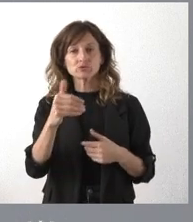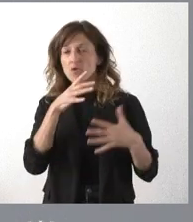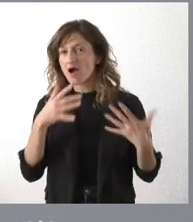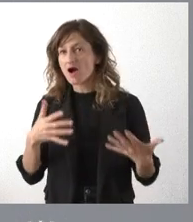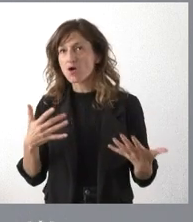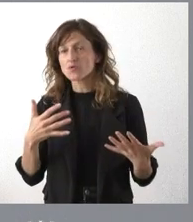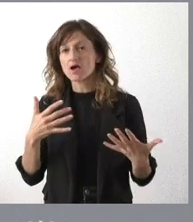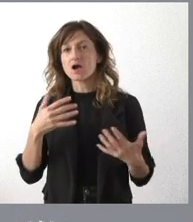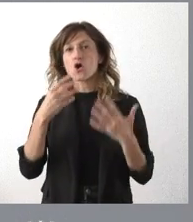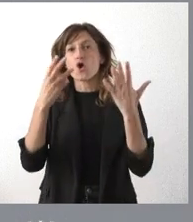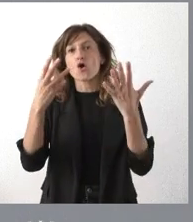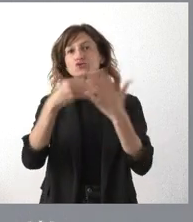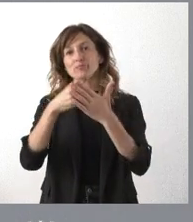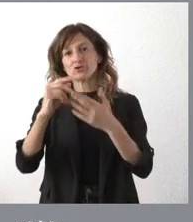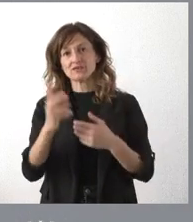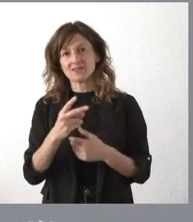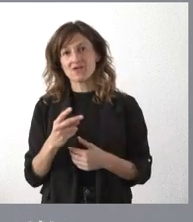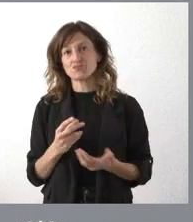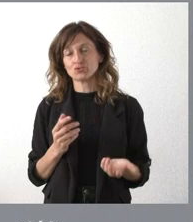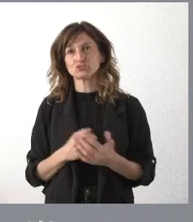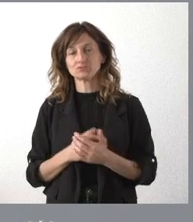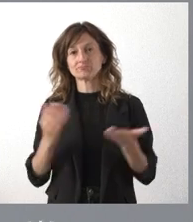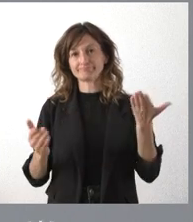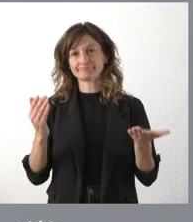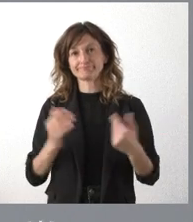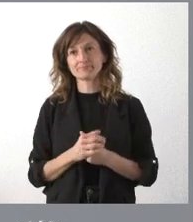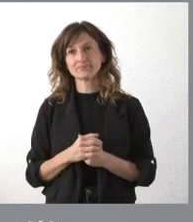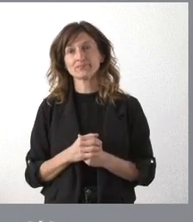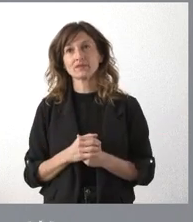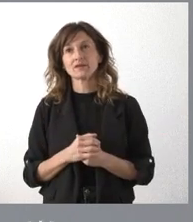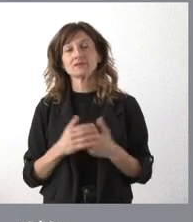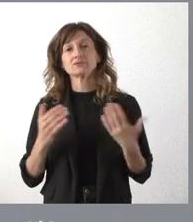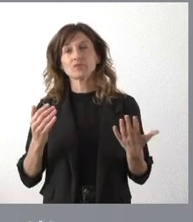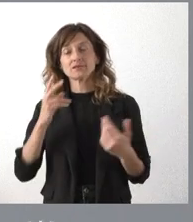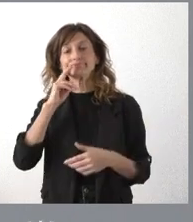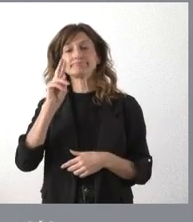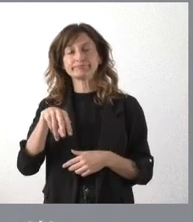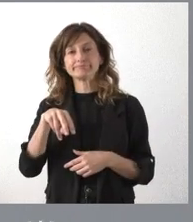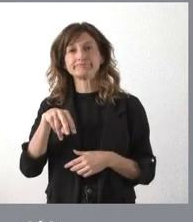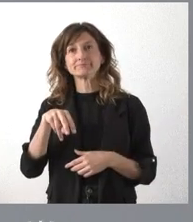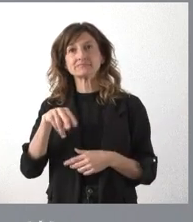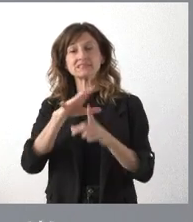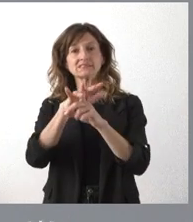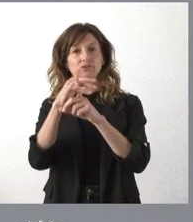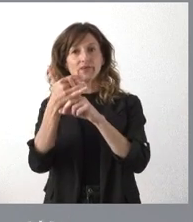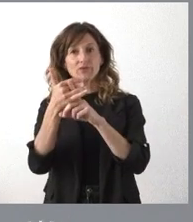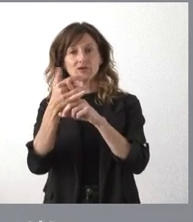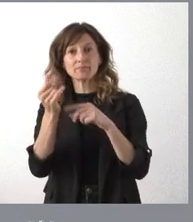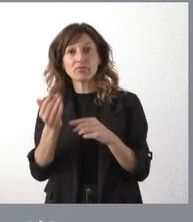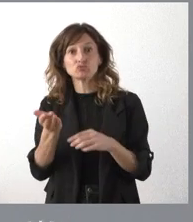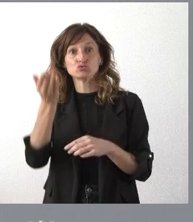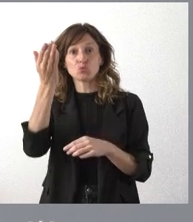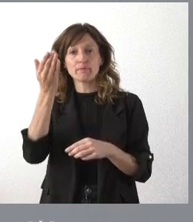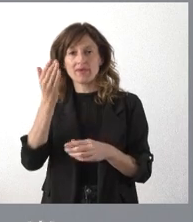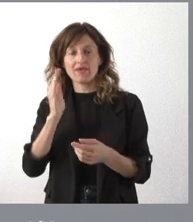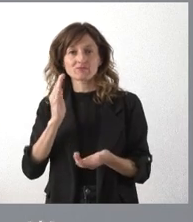asciende a 8 millones de euros por tanto reconociendo que es verdad que las circunstancias de inflación ha afectado